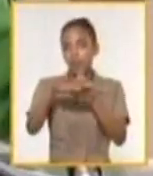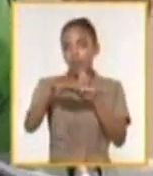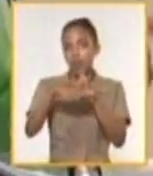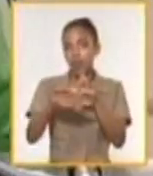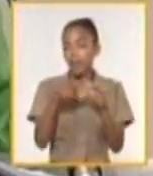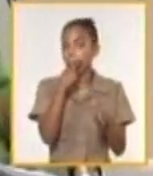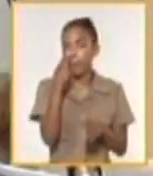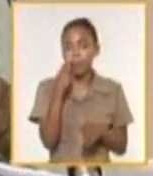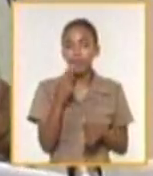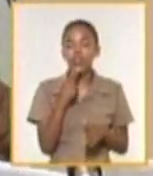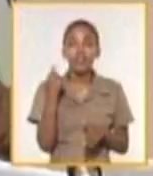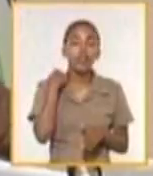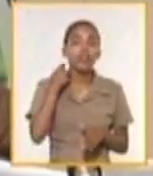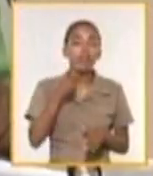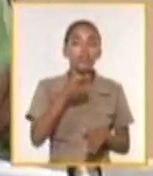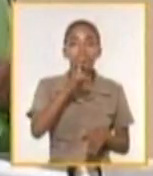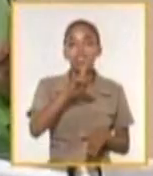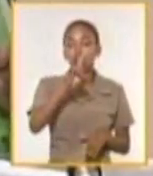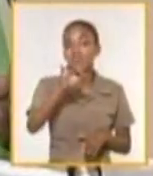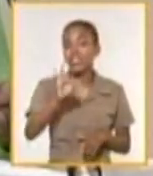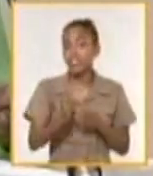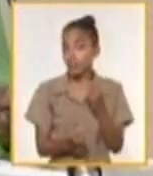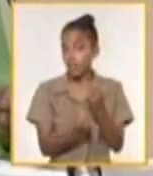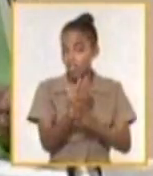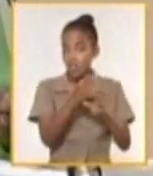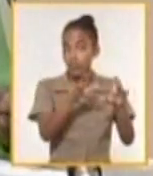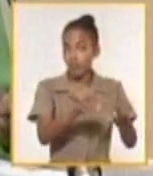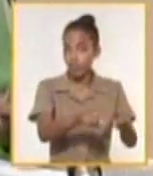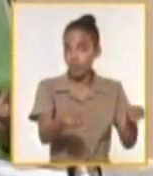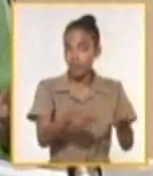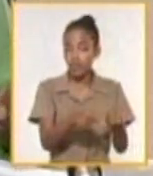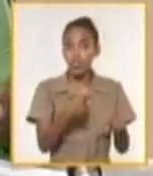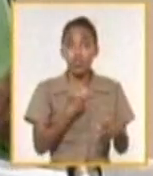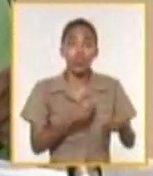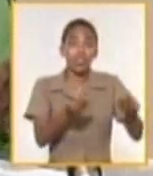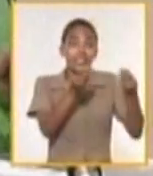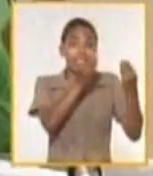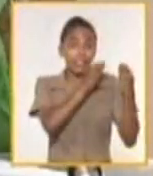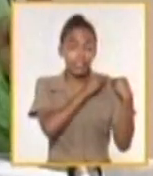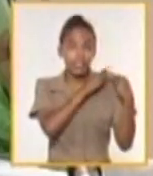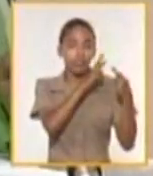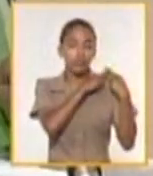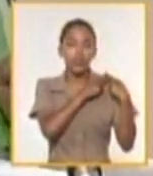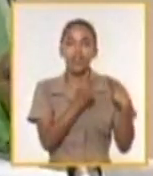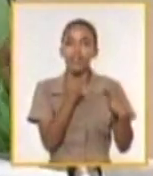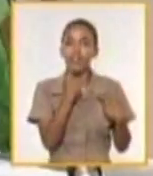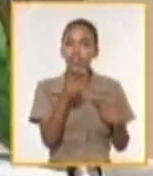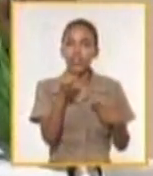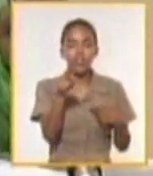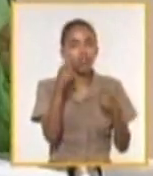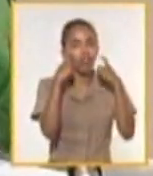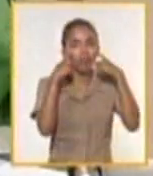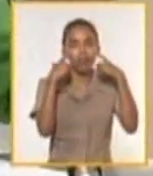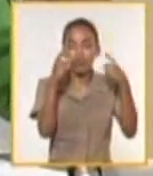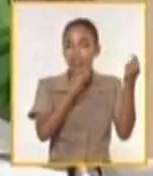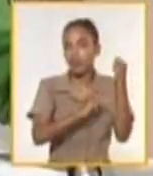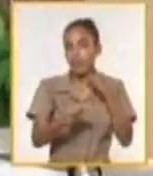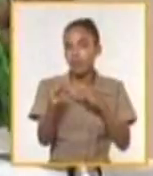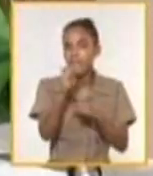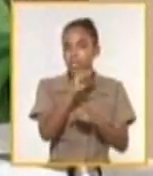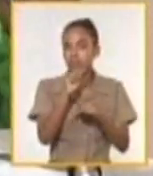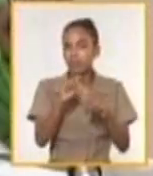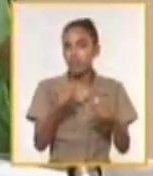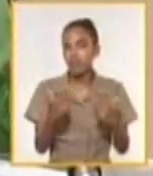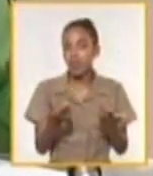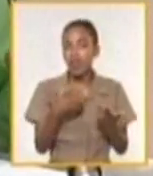1997, la creación de la oficina. Cuando asumí esta responsabilidad, señalé que era la más importante que habría